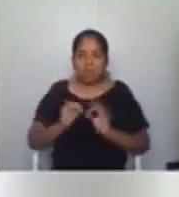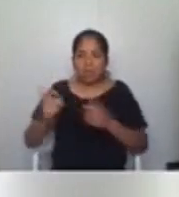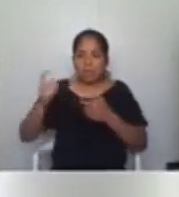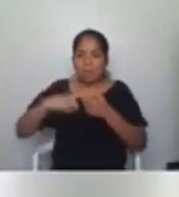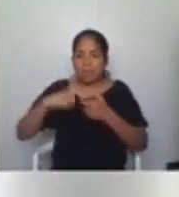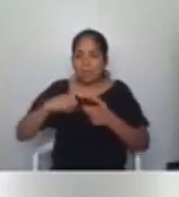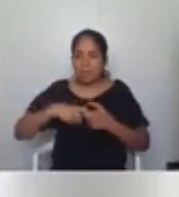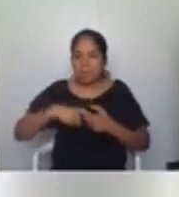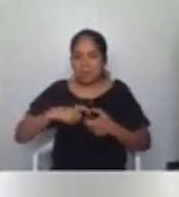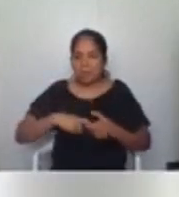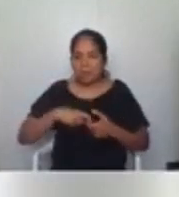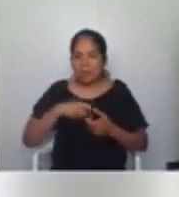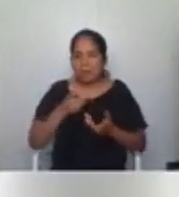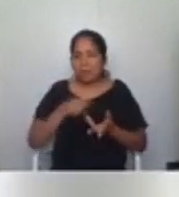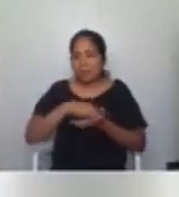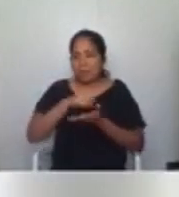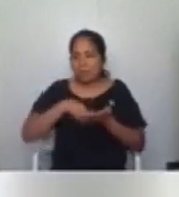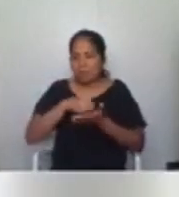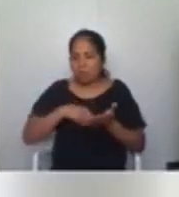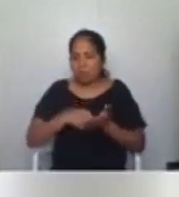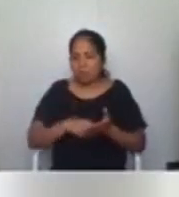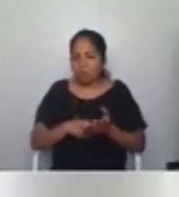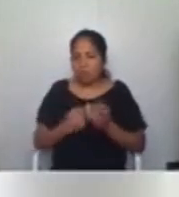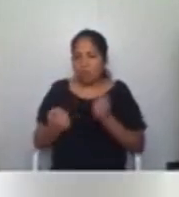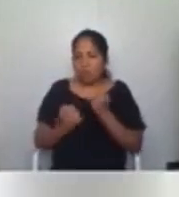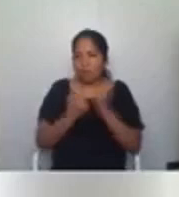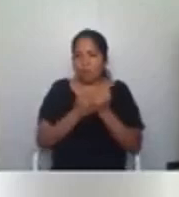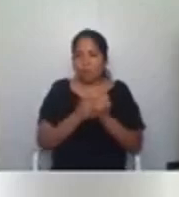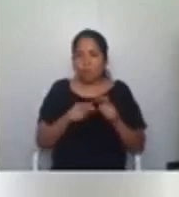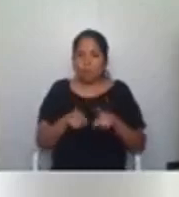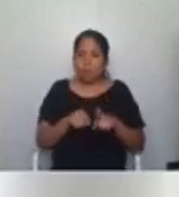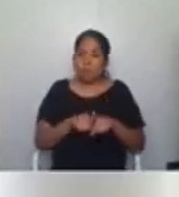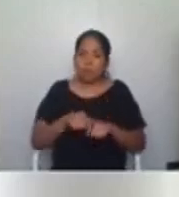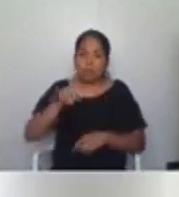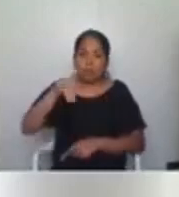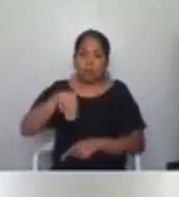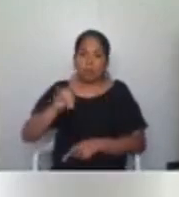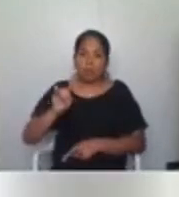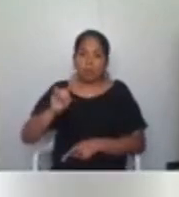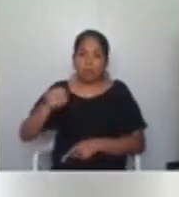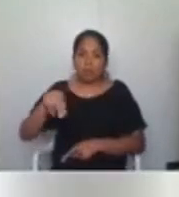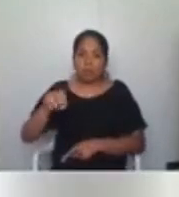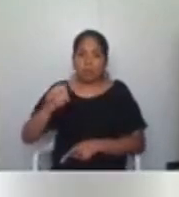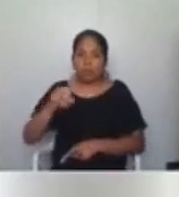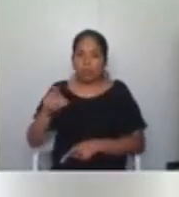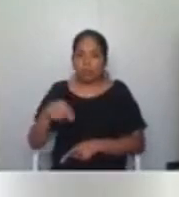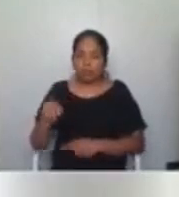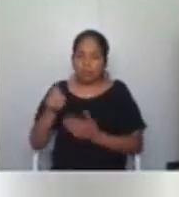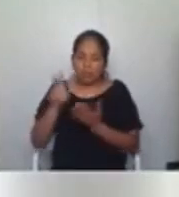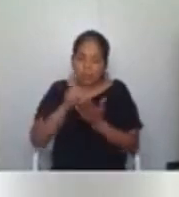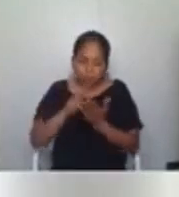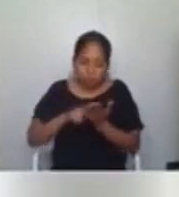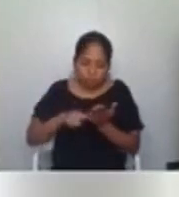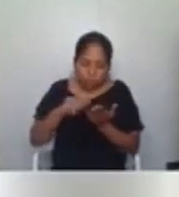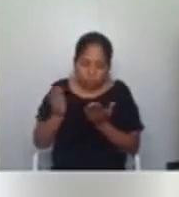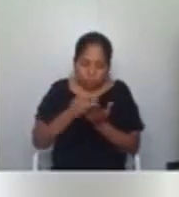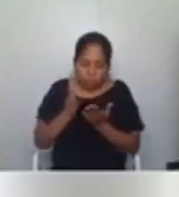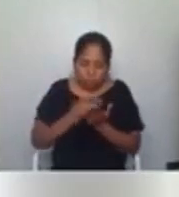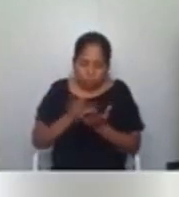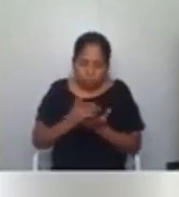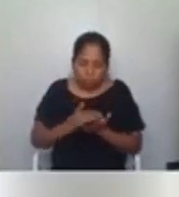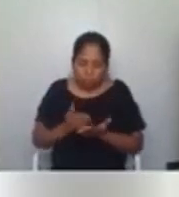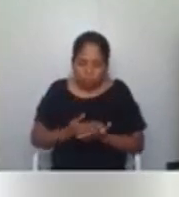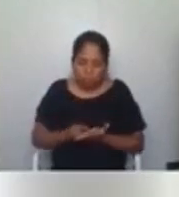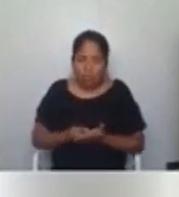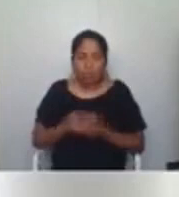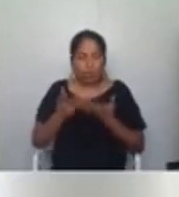partidarizada. Y lamentablemente el señor Muñoz también. Lo tengo que decir, ya ha revisado todo. Nos han ocultado información, inclusive hasta